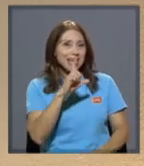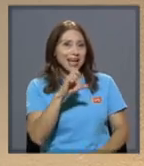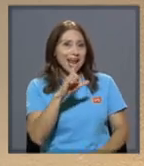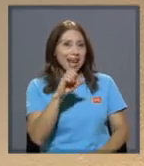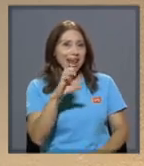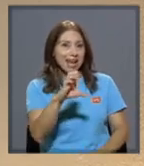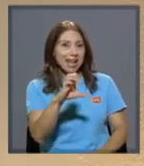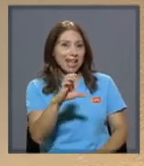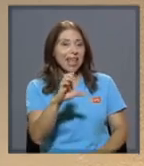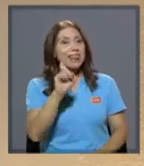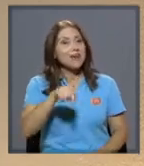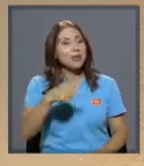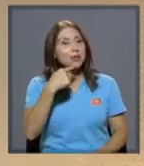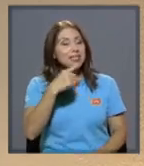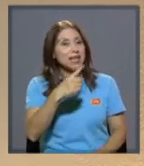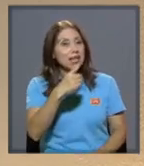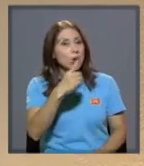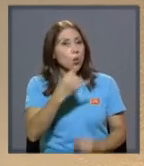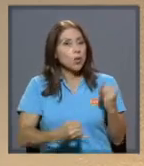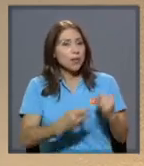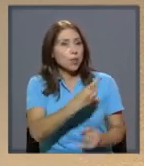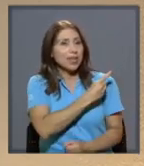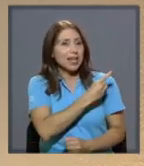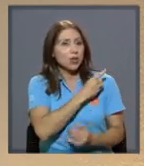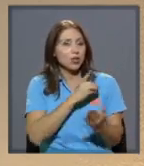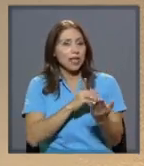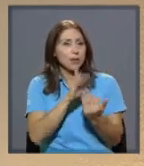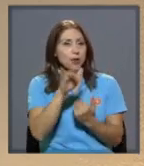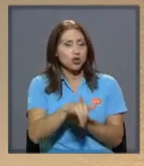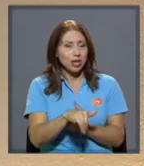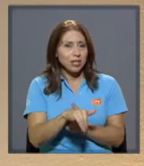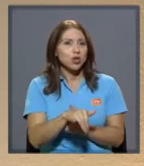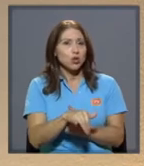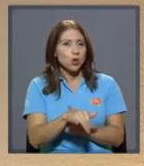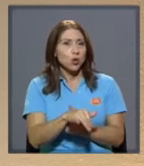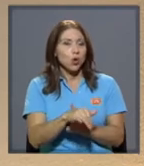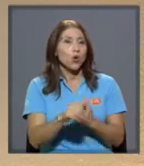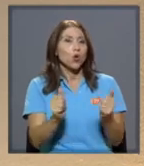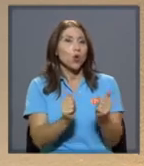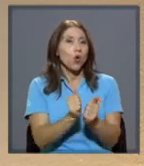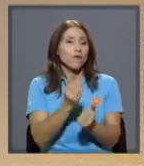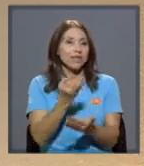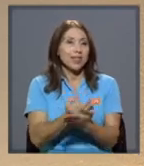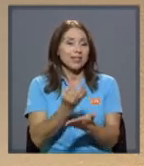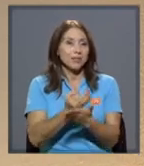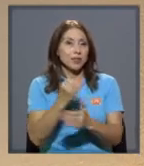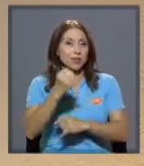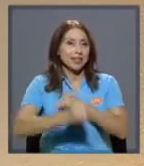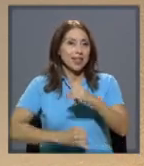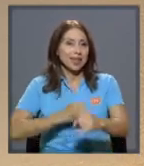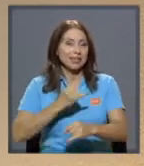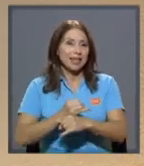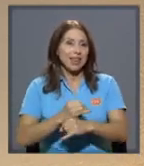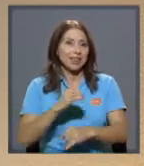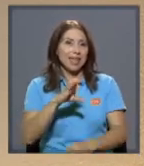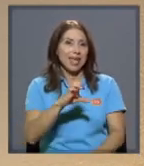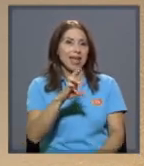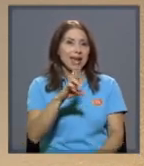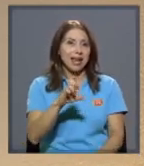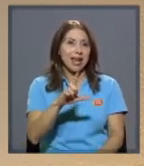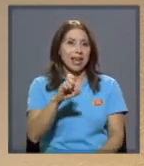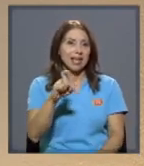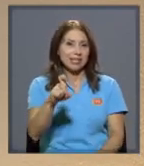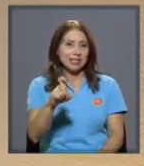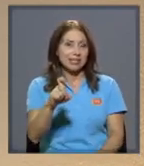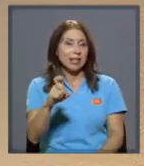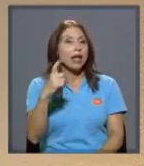último director del proyecto con el financiamiento internacional de CRELES, porque una de las